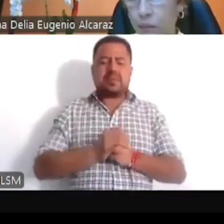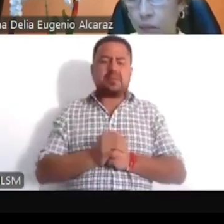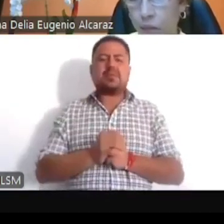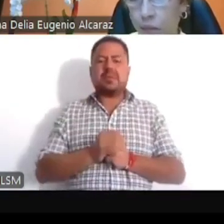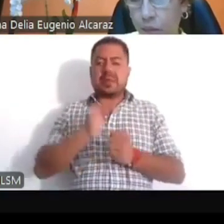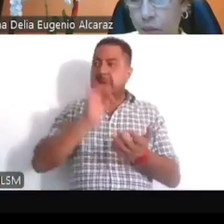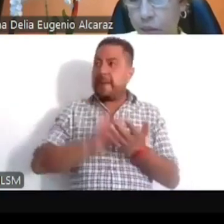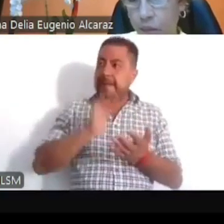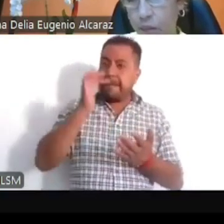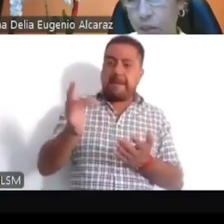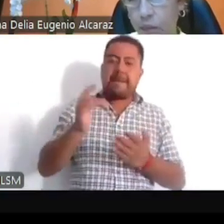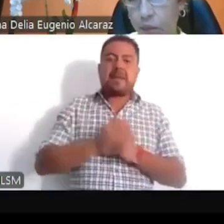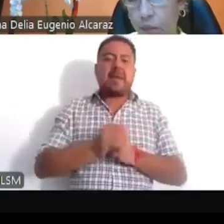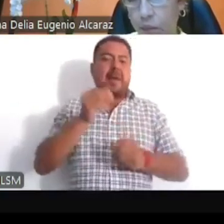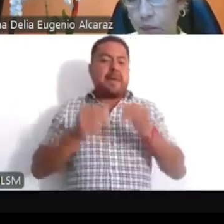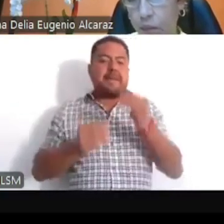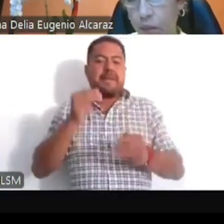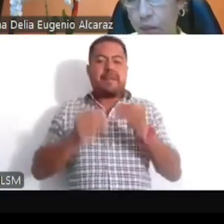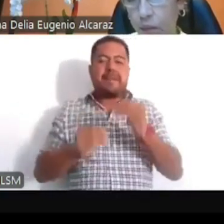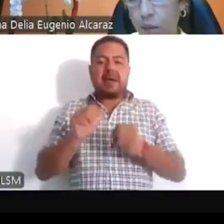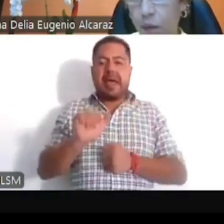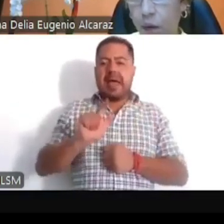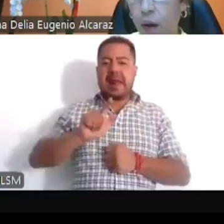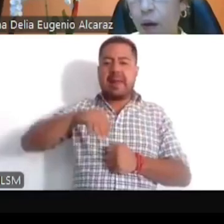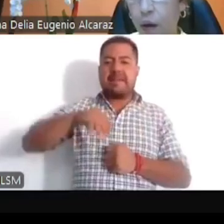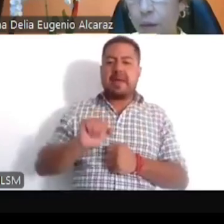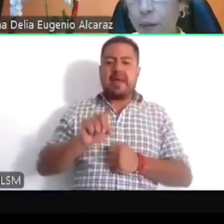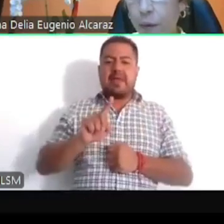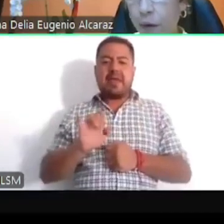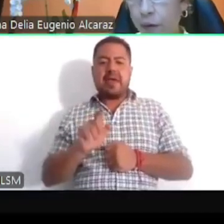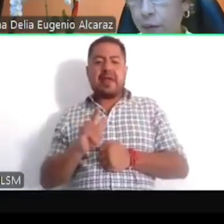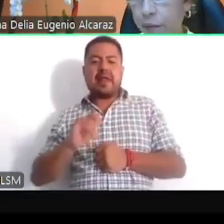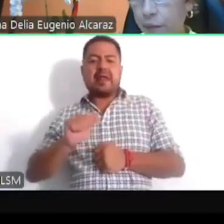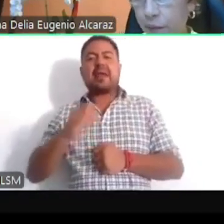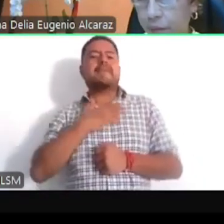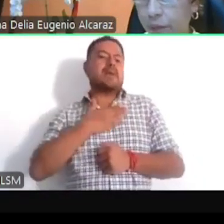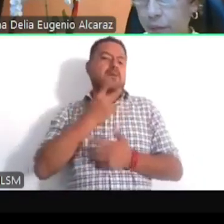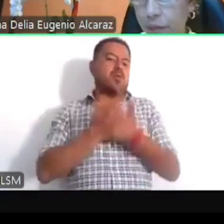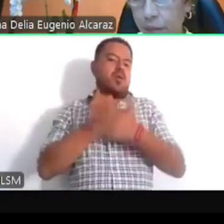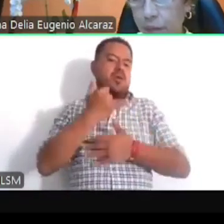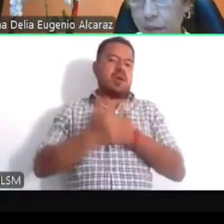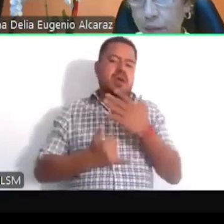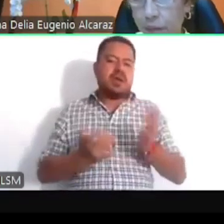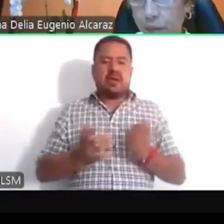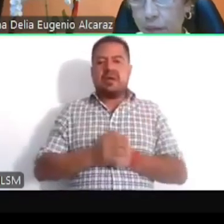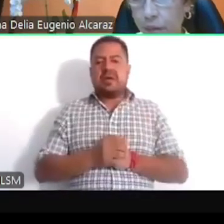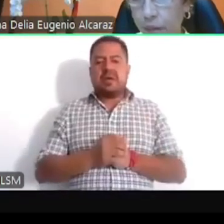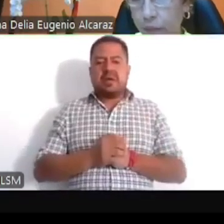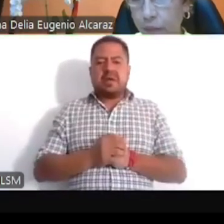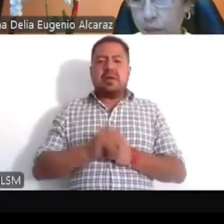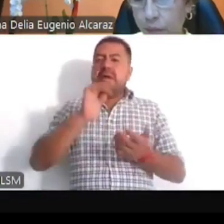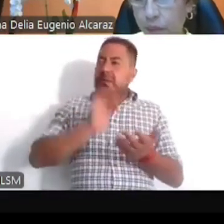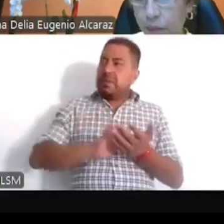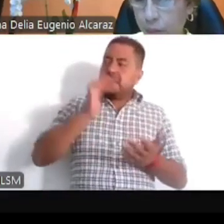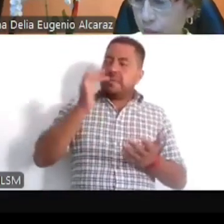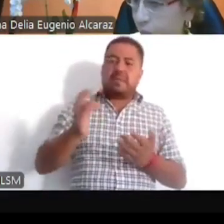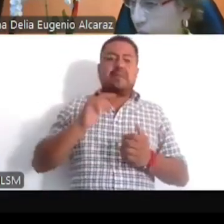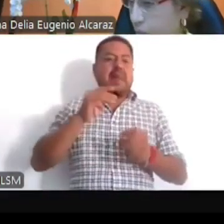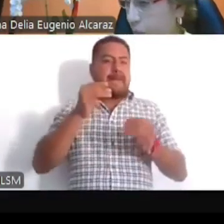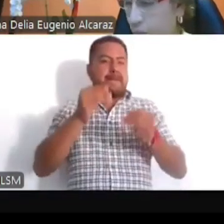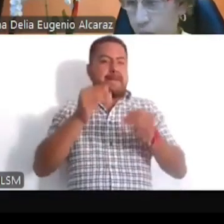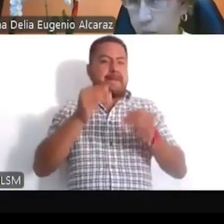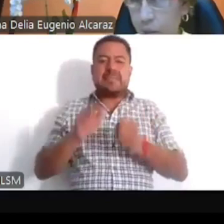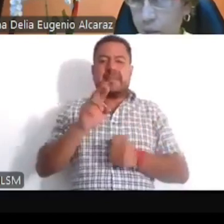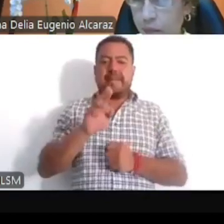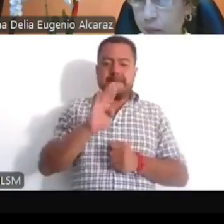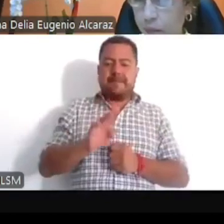Gracias magistrado magistrada ponente almadel Eugenio Alcaraz es mi proyecto Gracias magistrada magistrada Ila